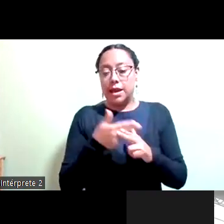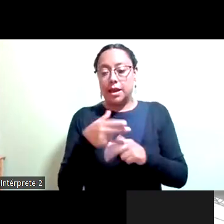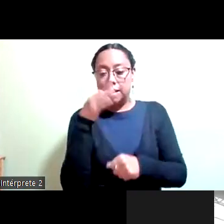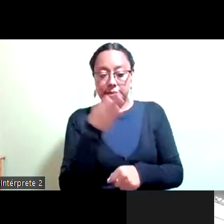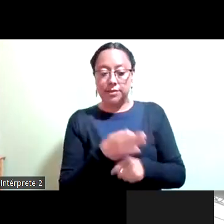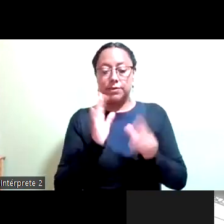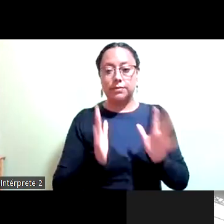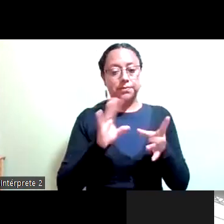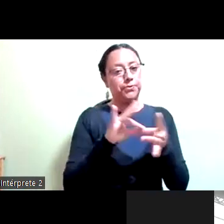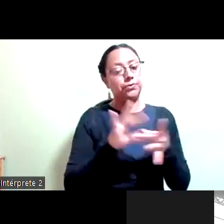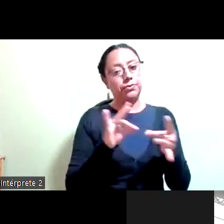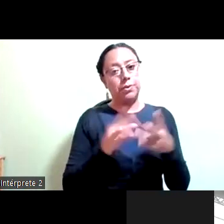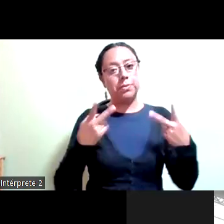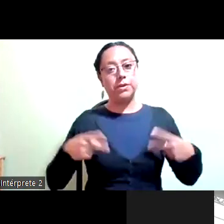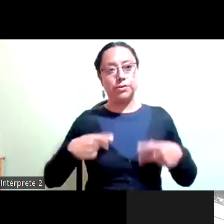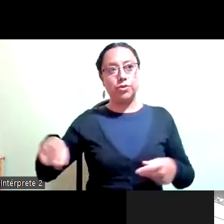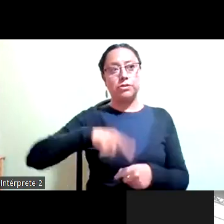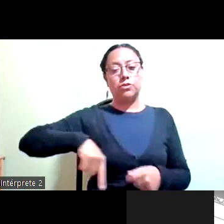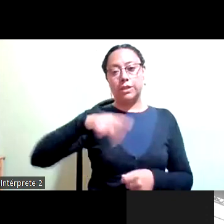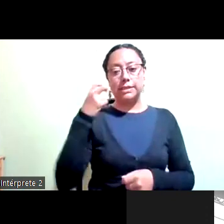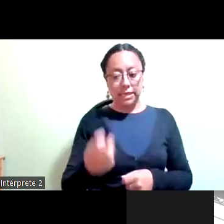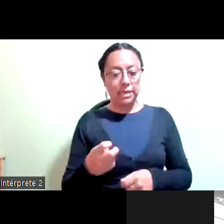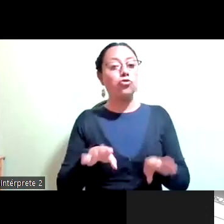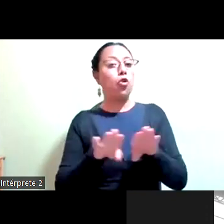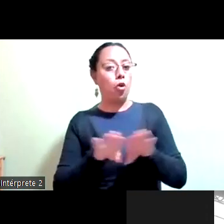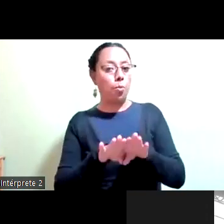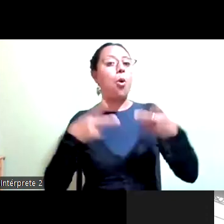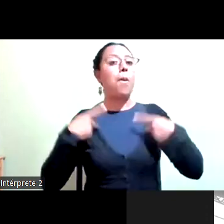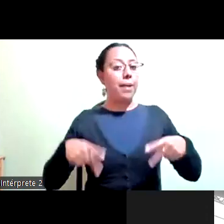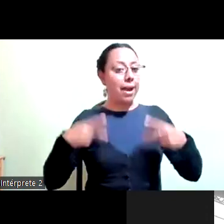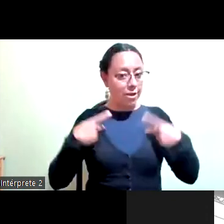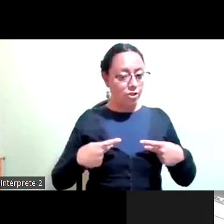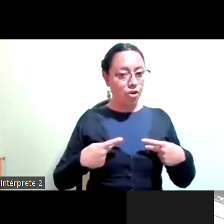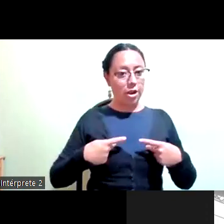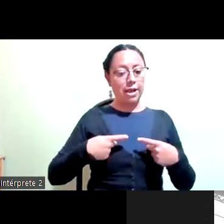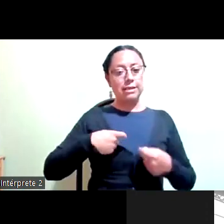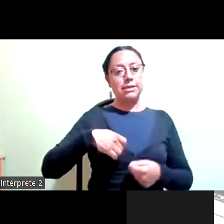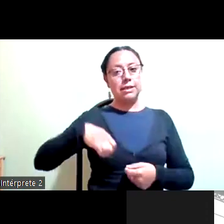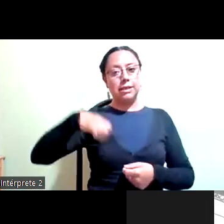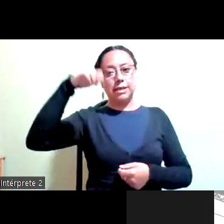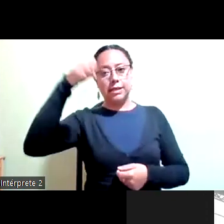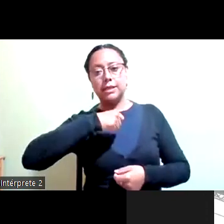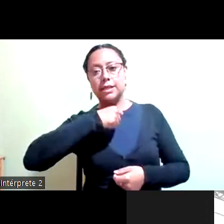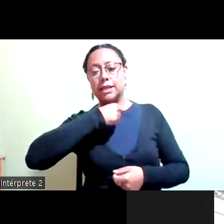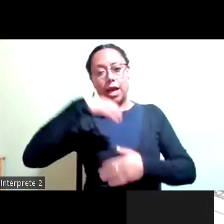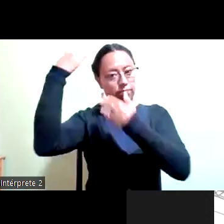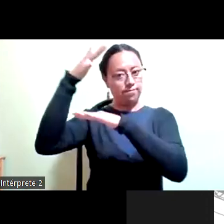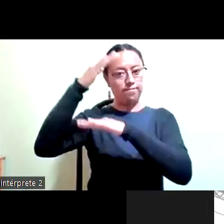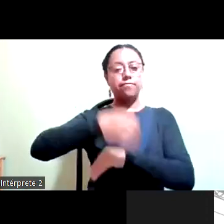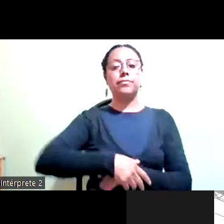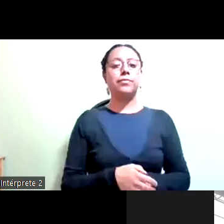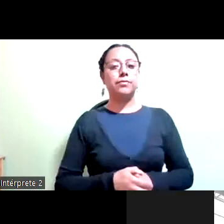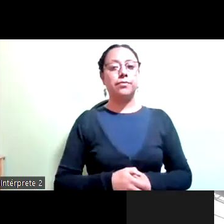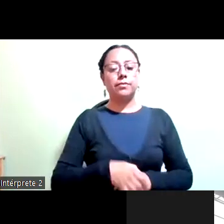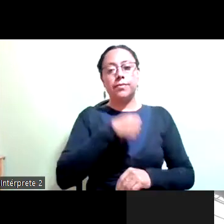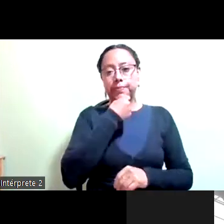a las personas como personas mayores, no adultas mayores, no como